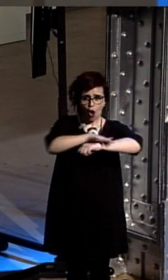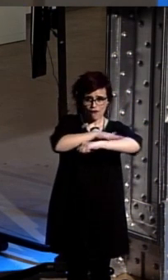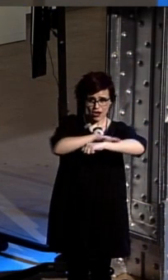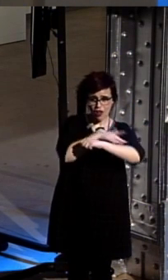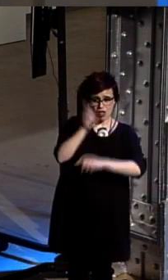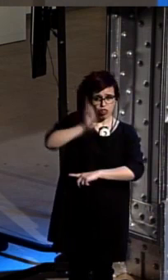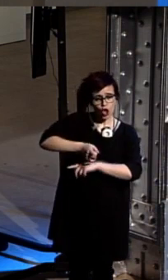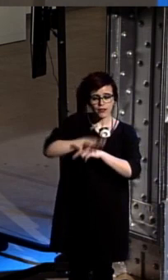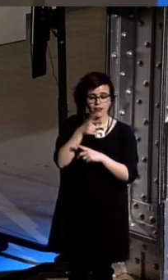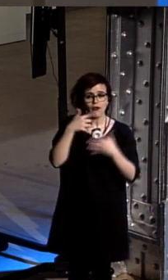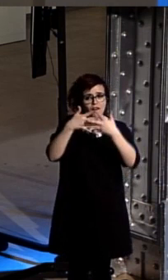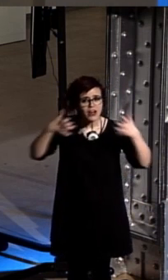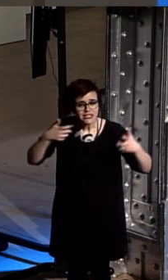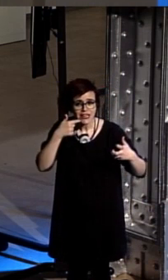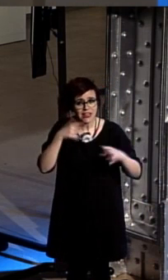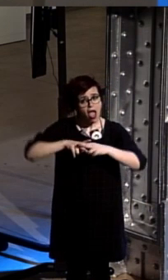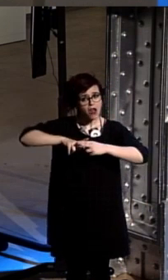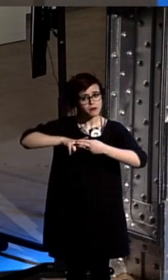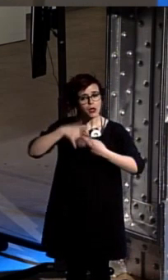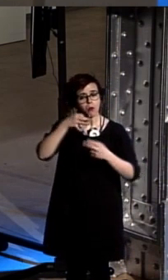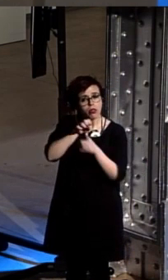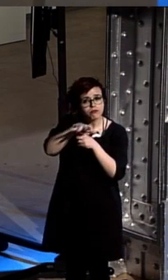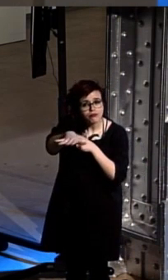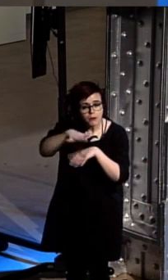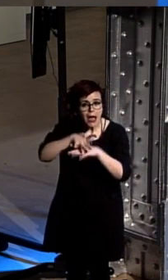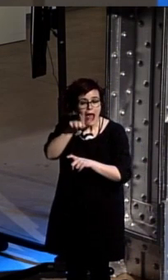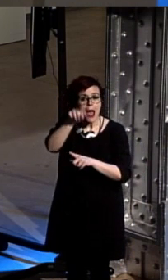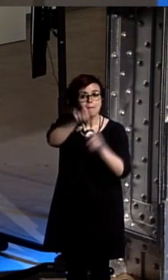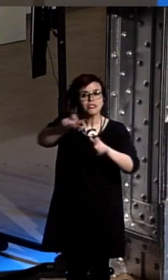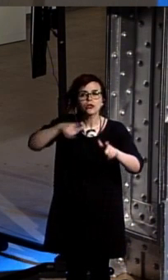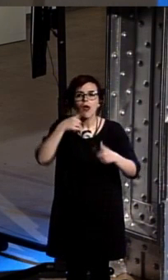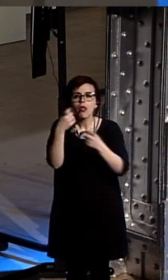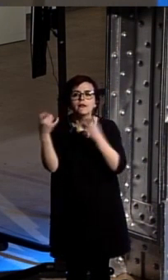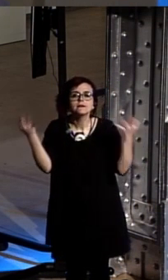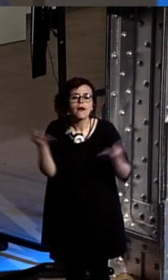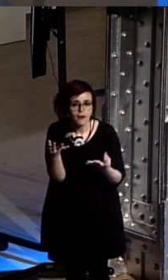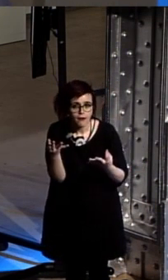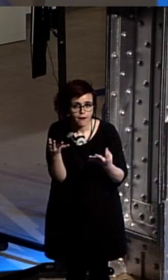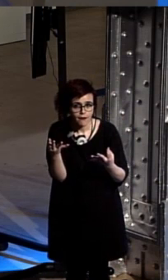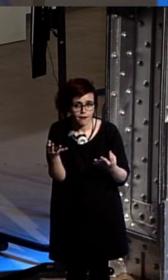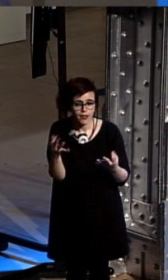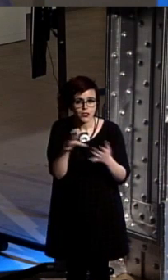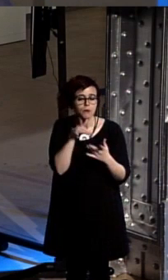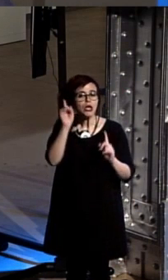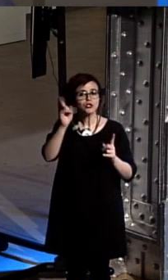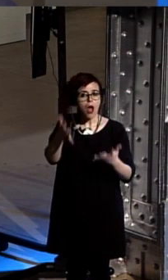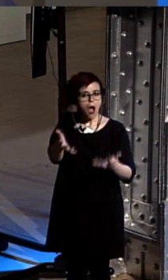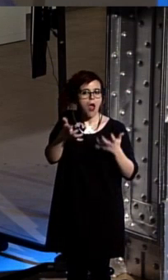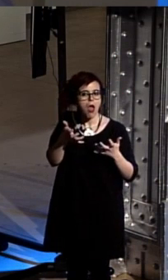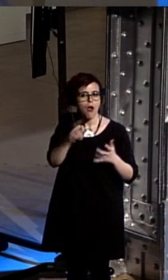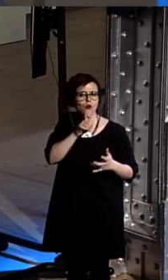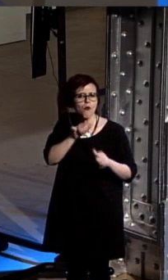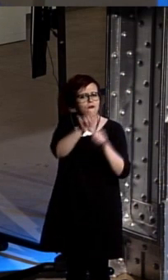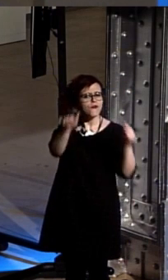cita que hablaba de cómo estas herramientas pueden ser útiles para entender lo que quiere la población. No solo habla de ganar, de cómo ganar.